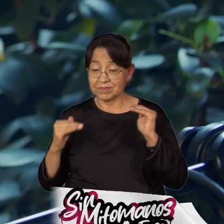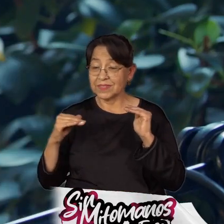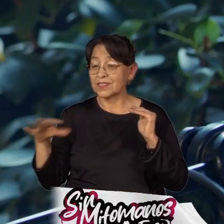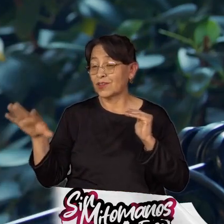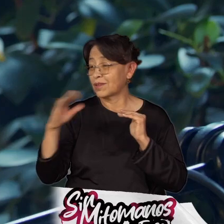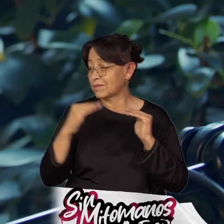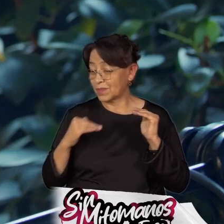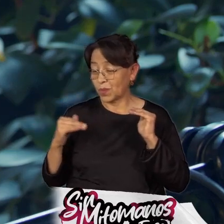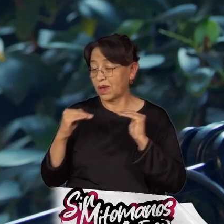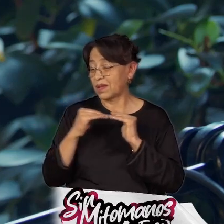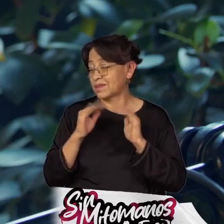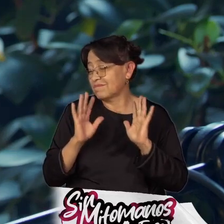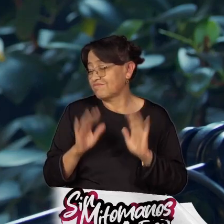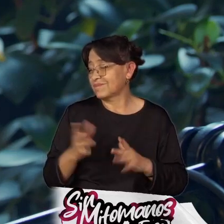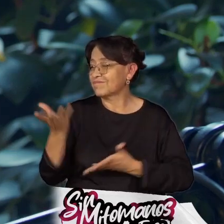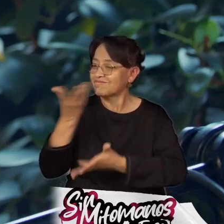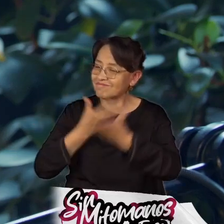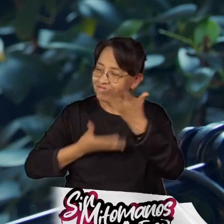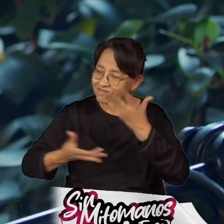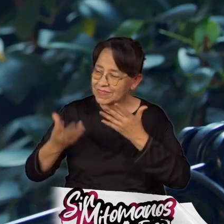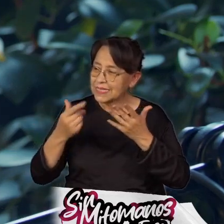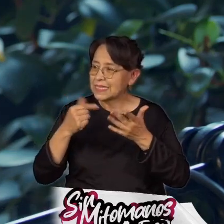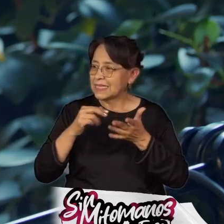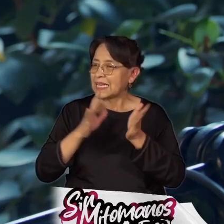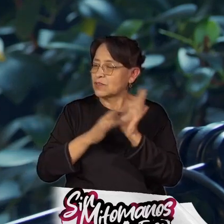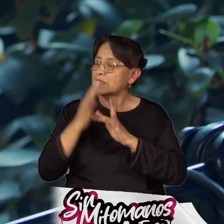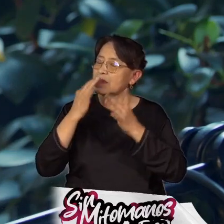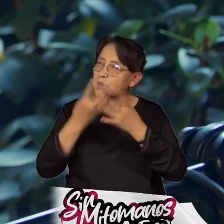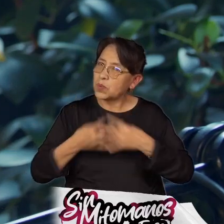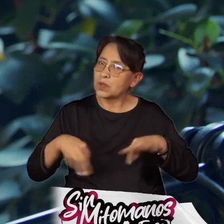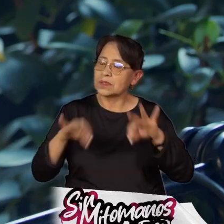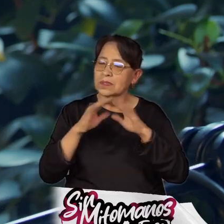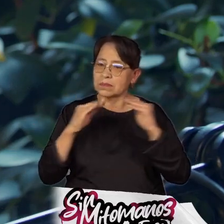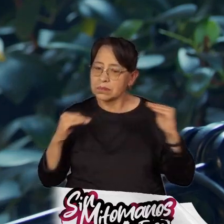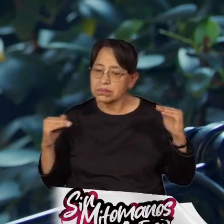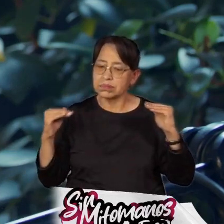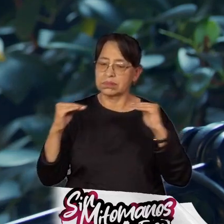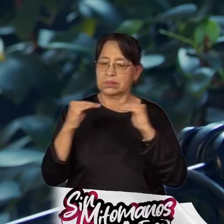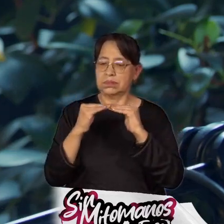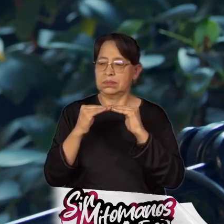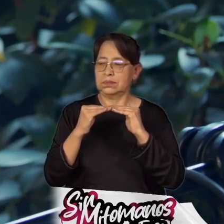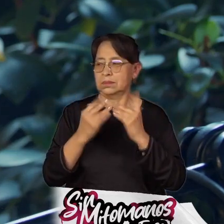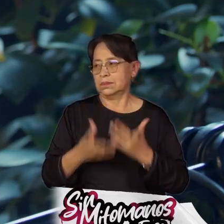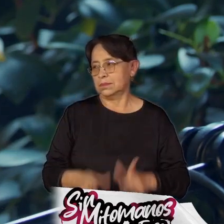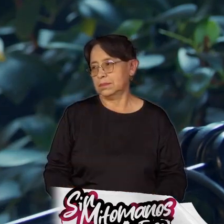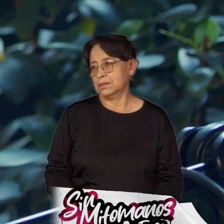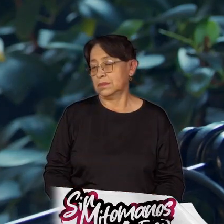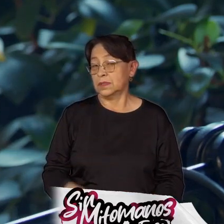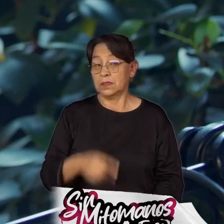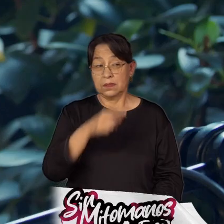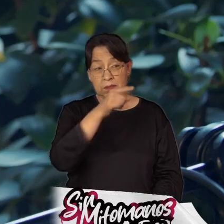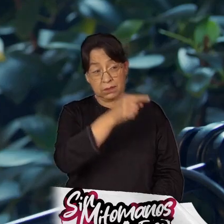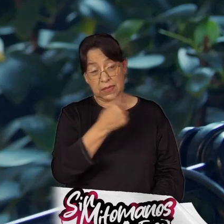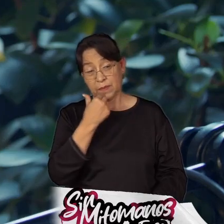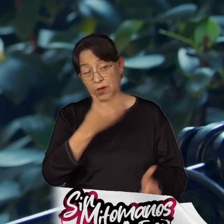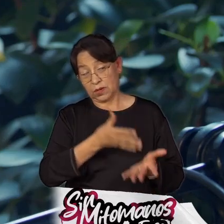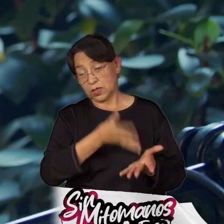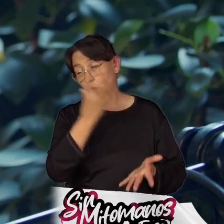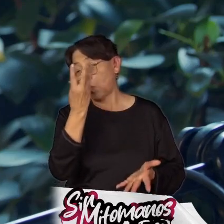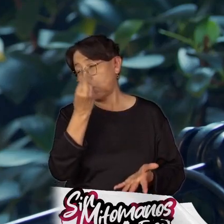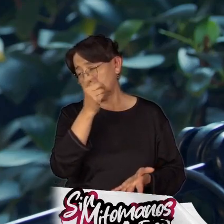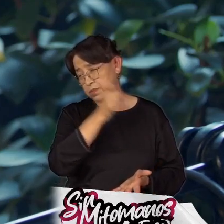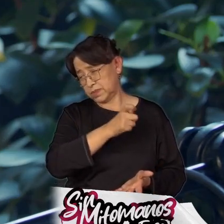social, ¿no? Pero compartía con ellos para dar cierto equilibrio. Decía que era muy difícil que alguien que se preocupara solo por el